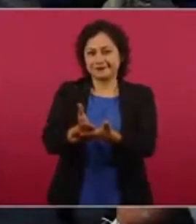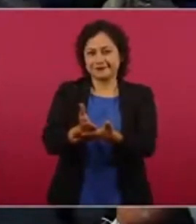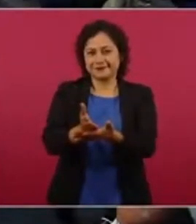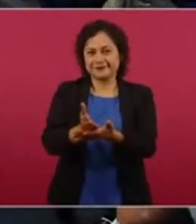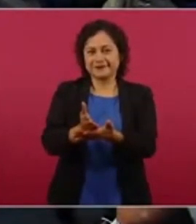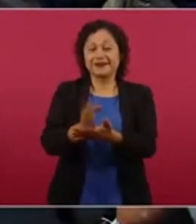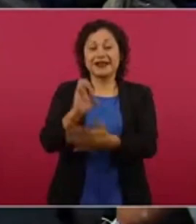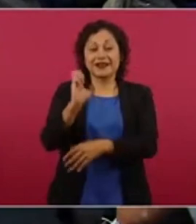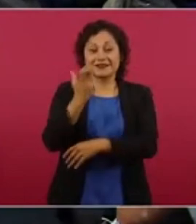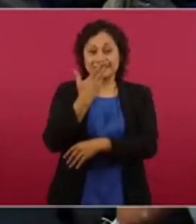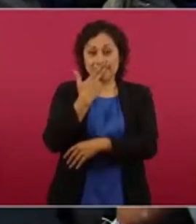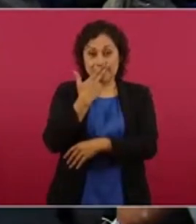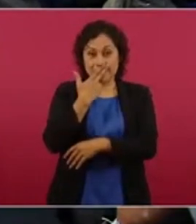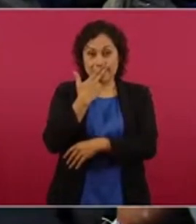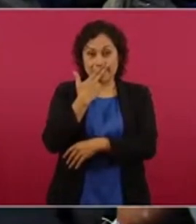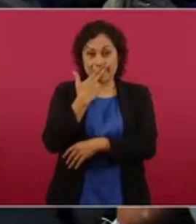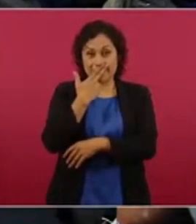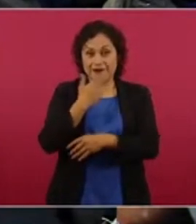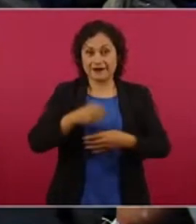Chihuahua,